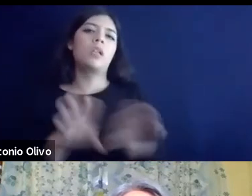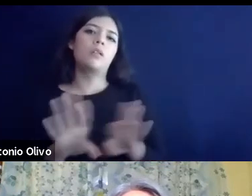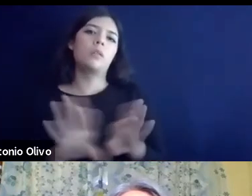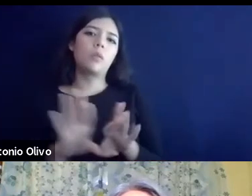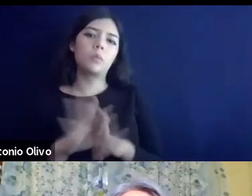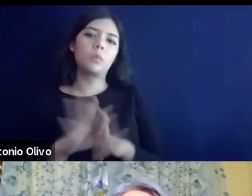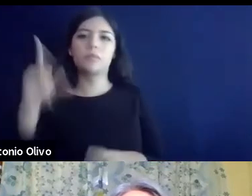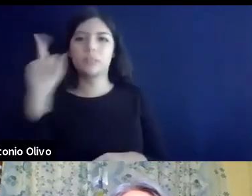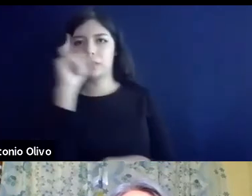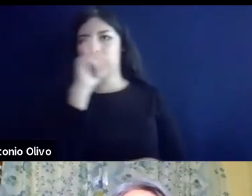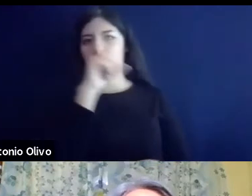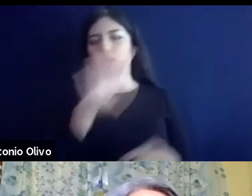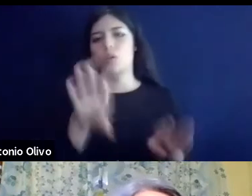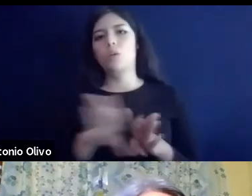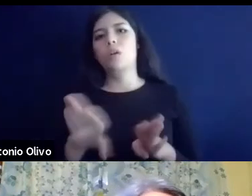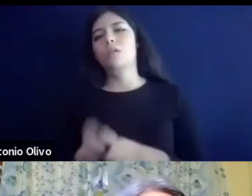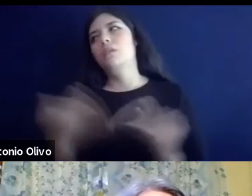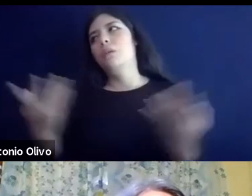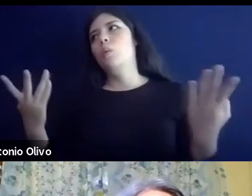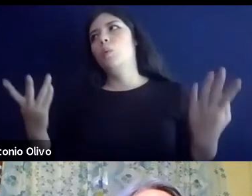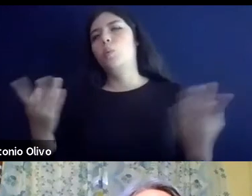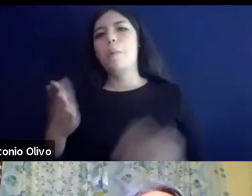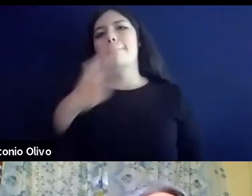tú estás así porque es tu culpa.